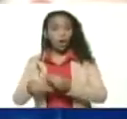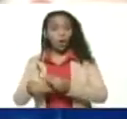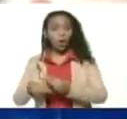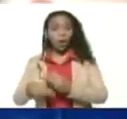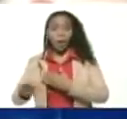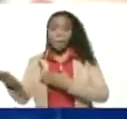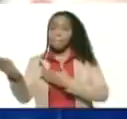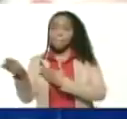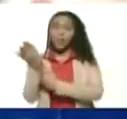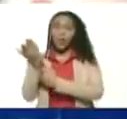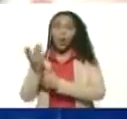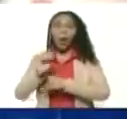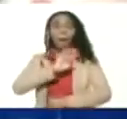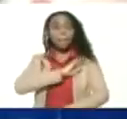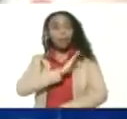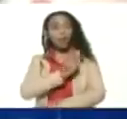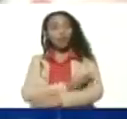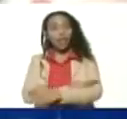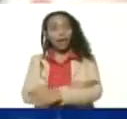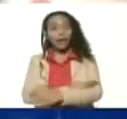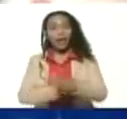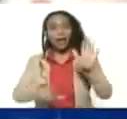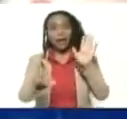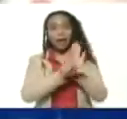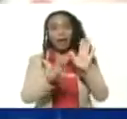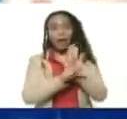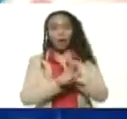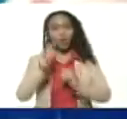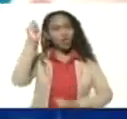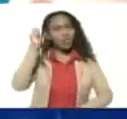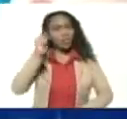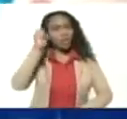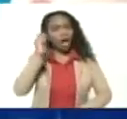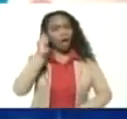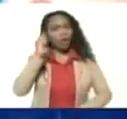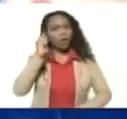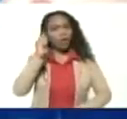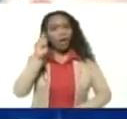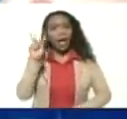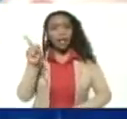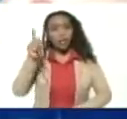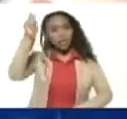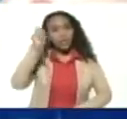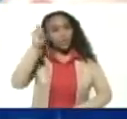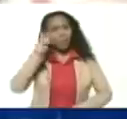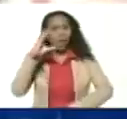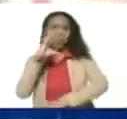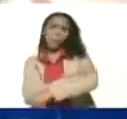Sancionaron al Poder Legislativo, a unos diputados, de paso unos diputados de oposición,